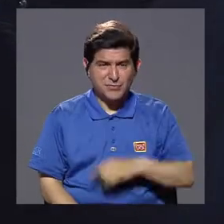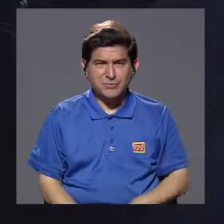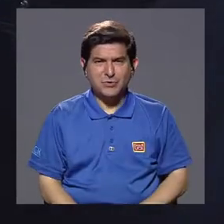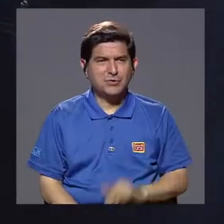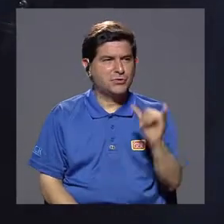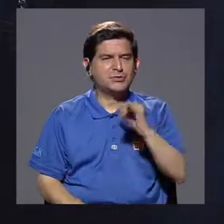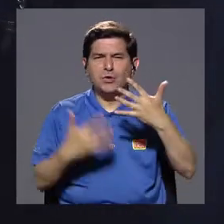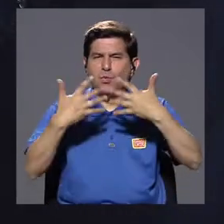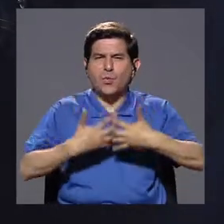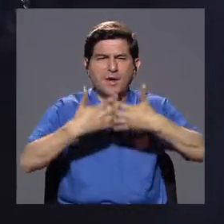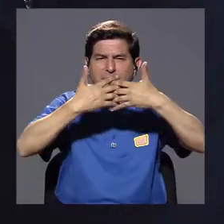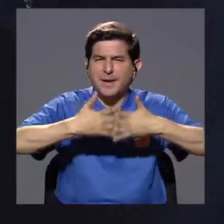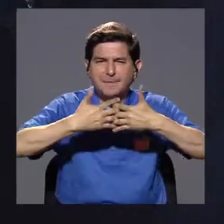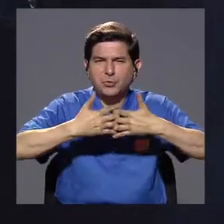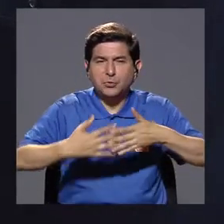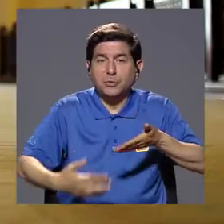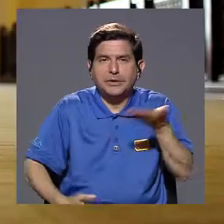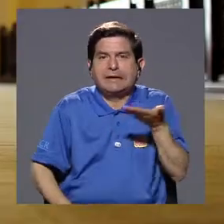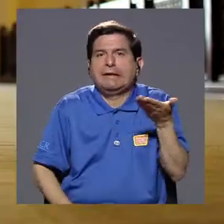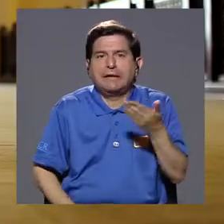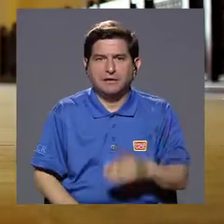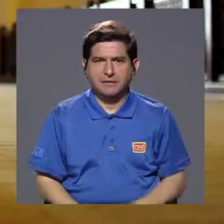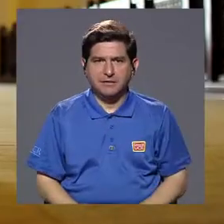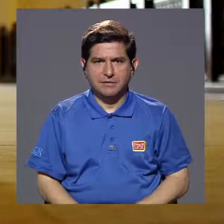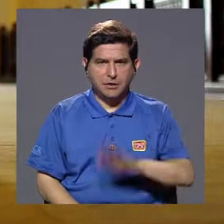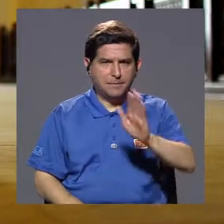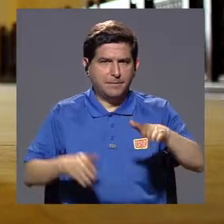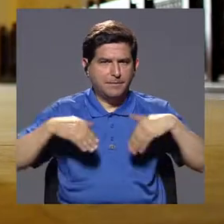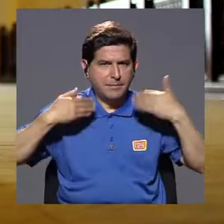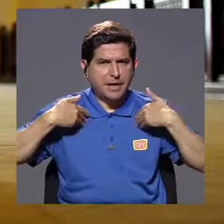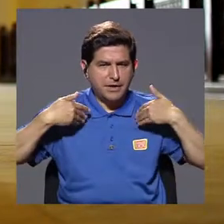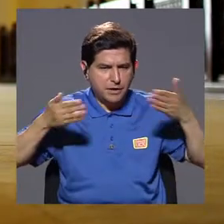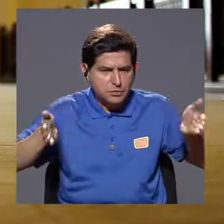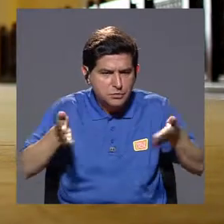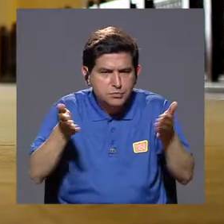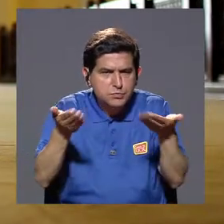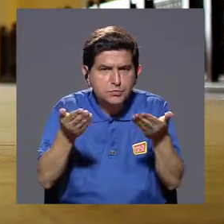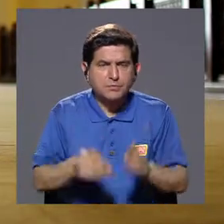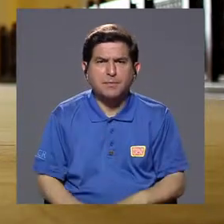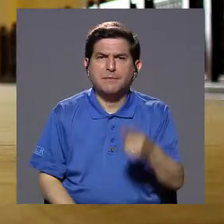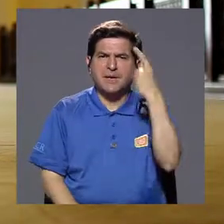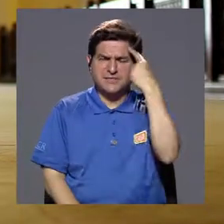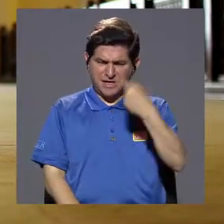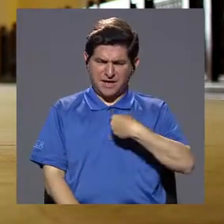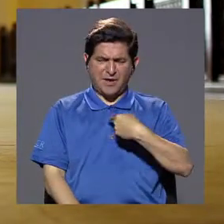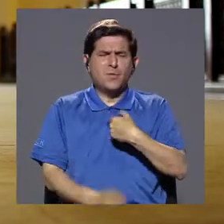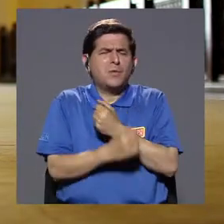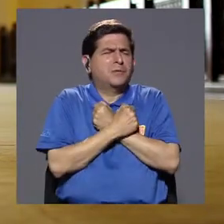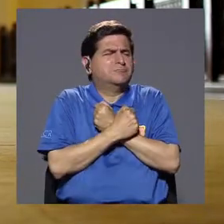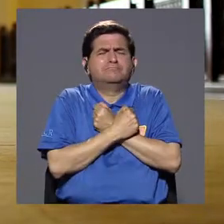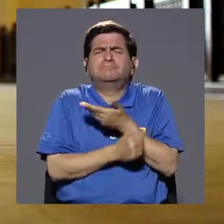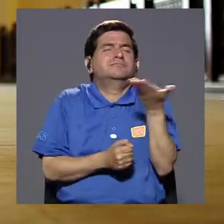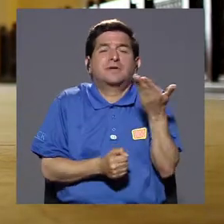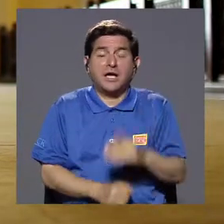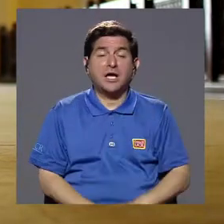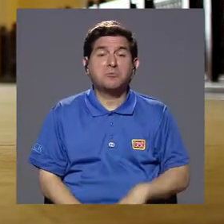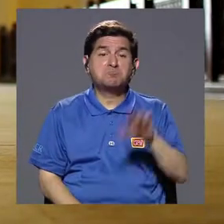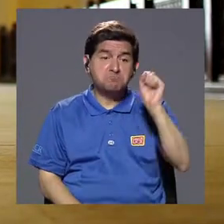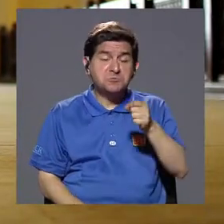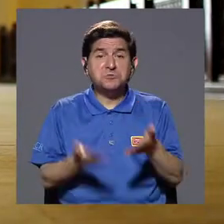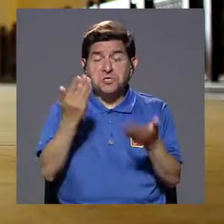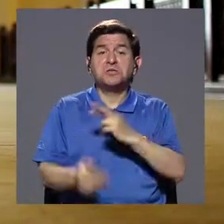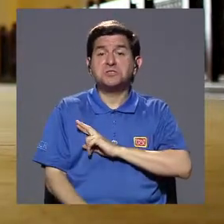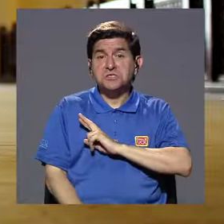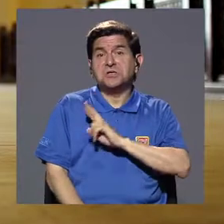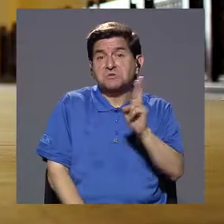puede ser como un motor que puede ser nuestra felicidad también uno podría preguntarse qué nos apasiona puede ser